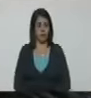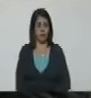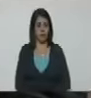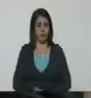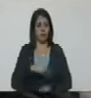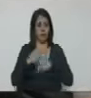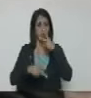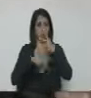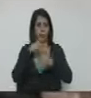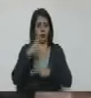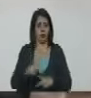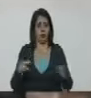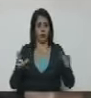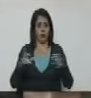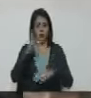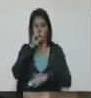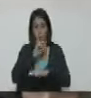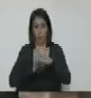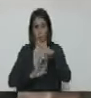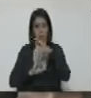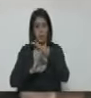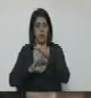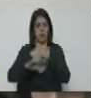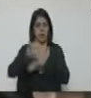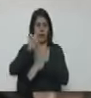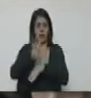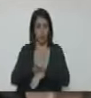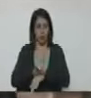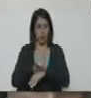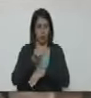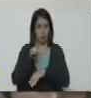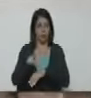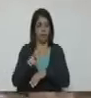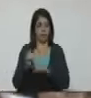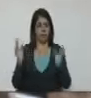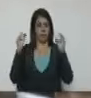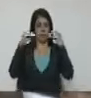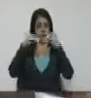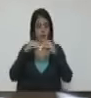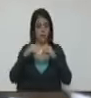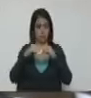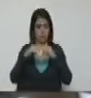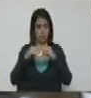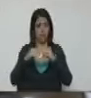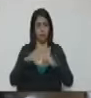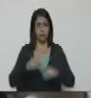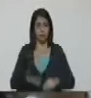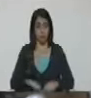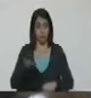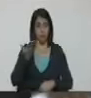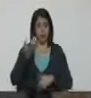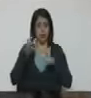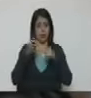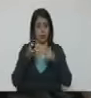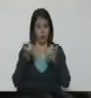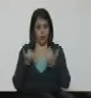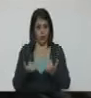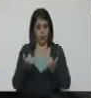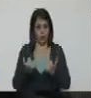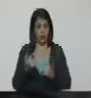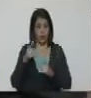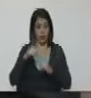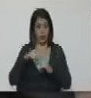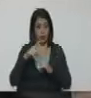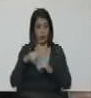productiva, de unir, de unificar, de conciliar posiciones. Y eso es muy importante en este tipo